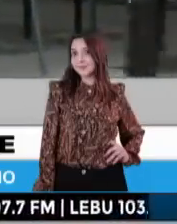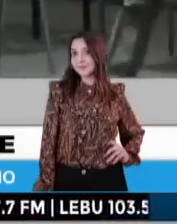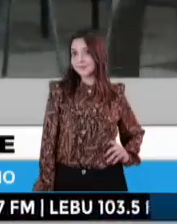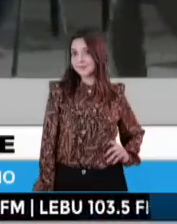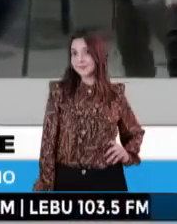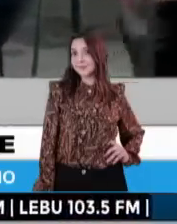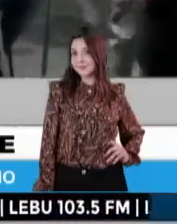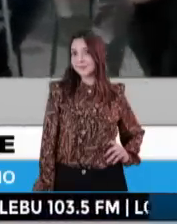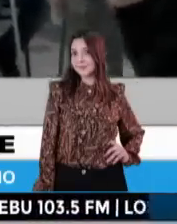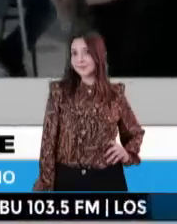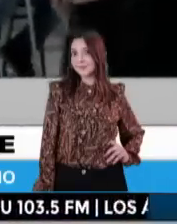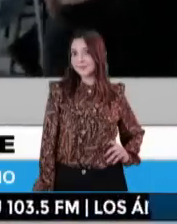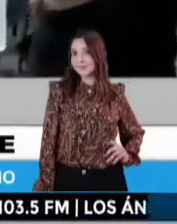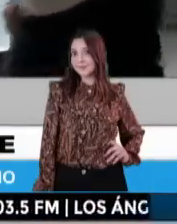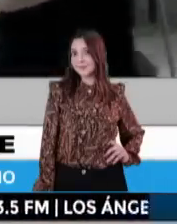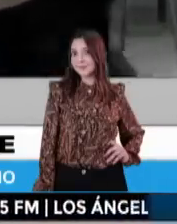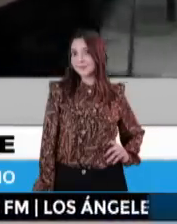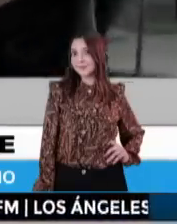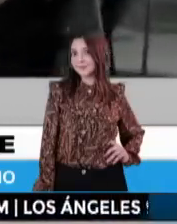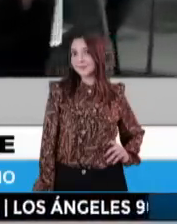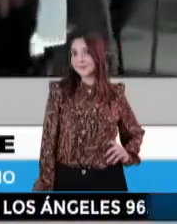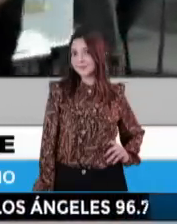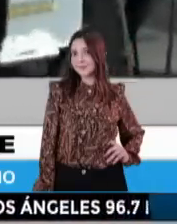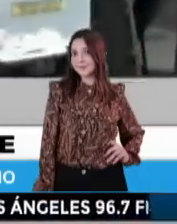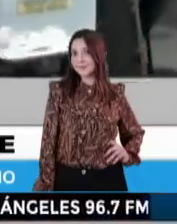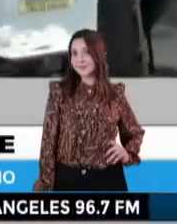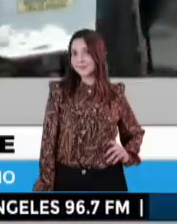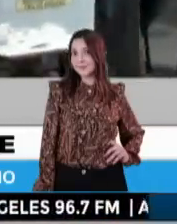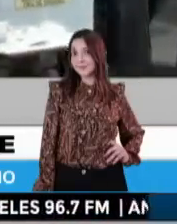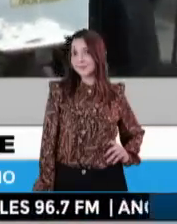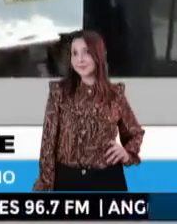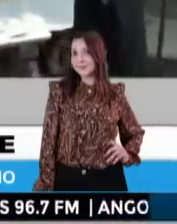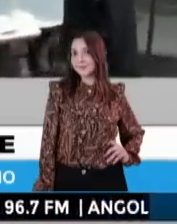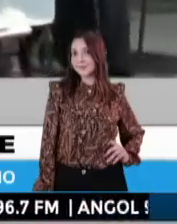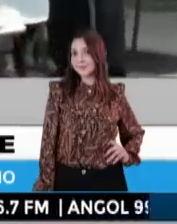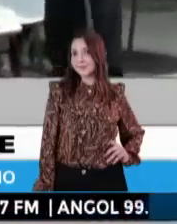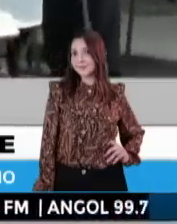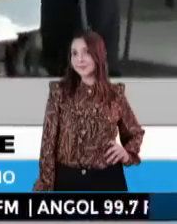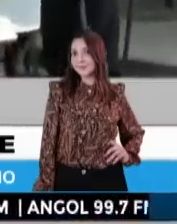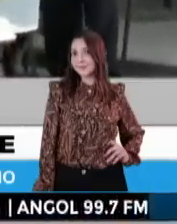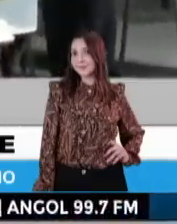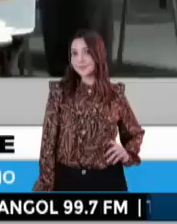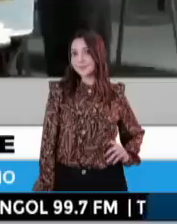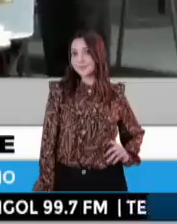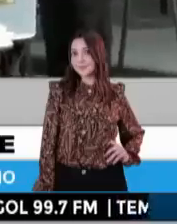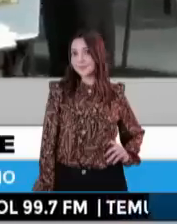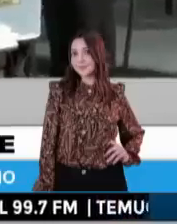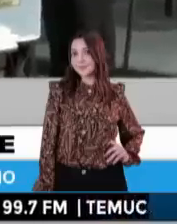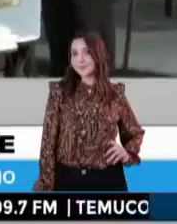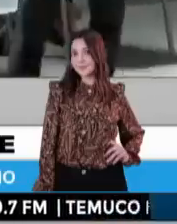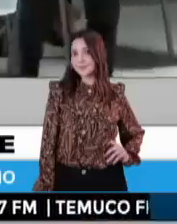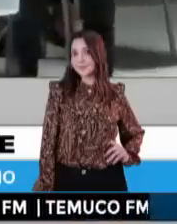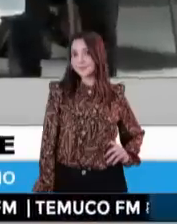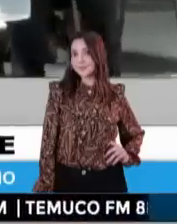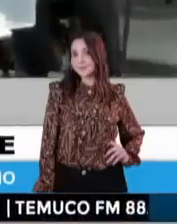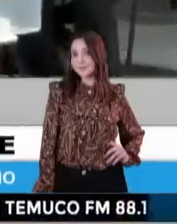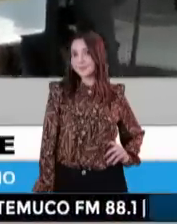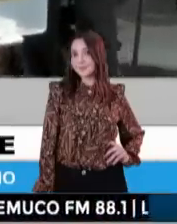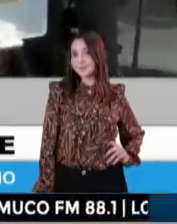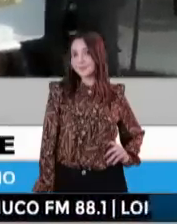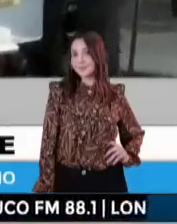que pasa es que no entró en la casuística, obviamente. Así pero es. Me parece que dijo cosas importantes.